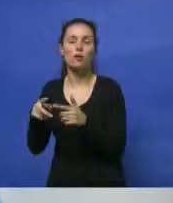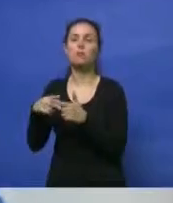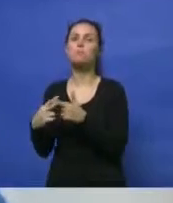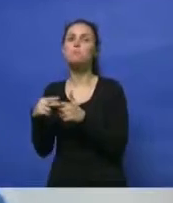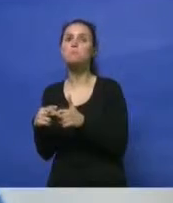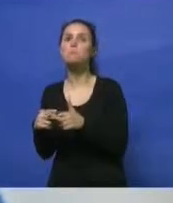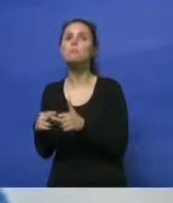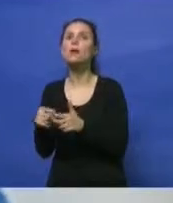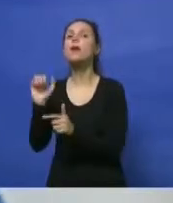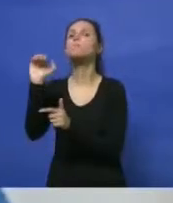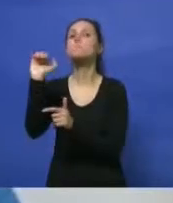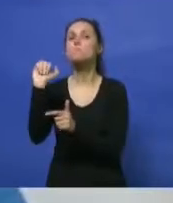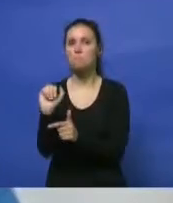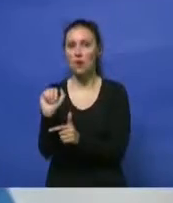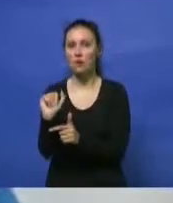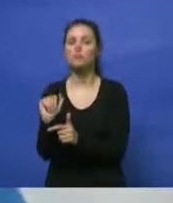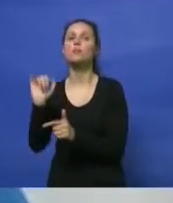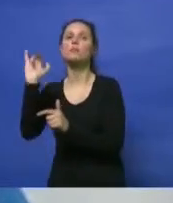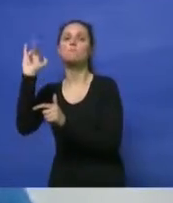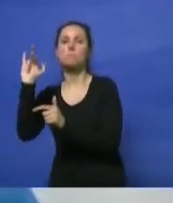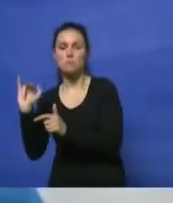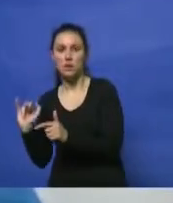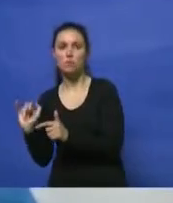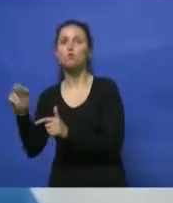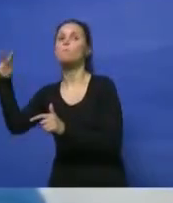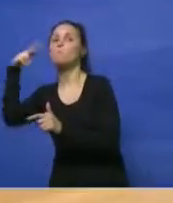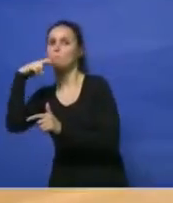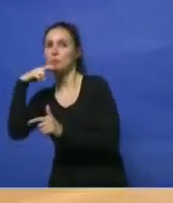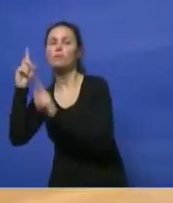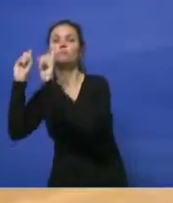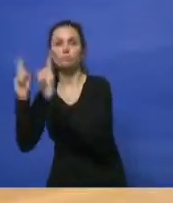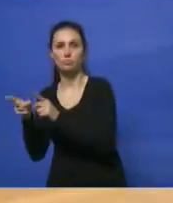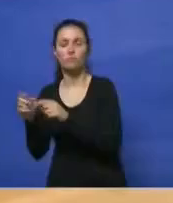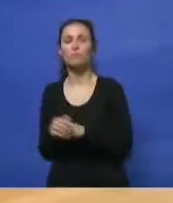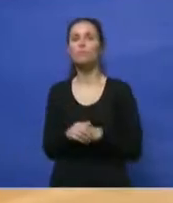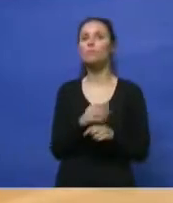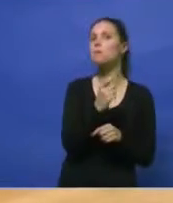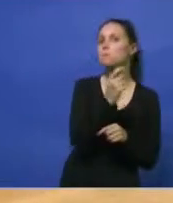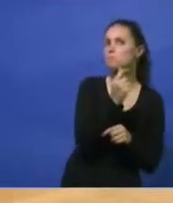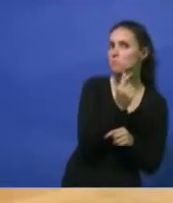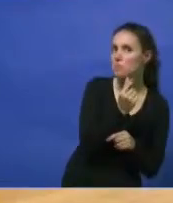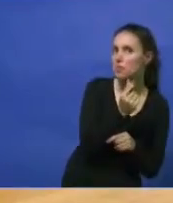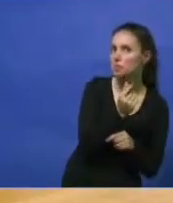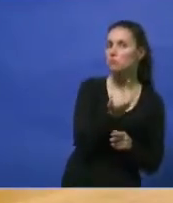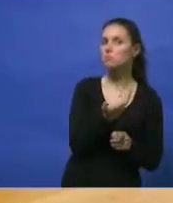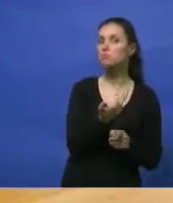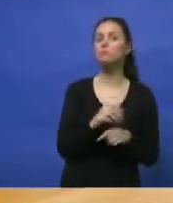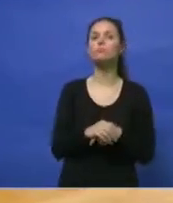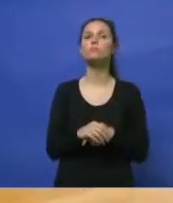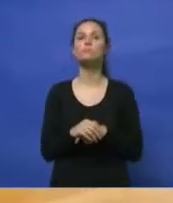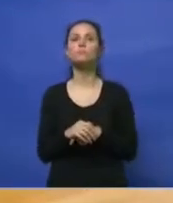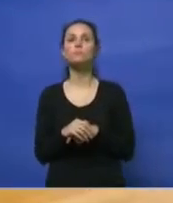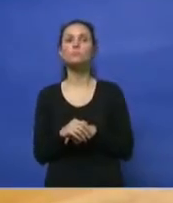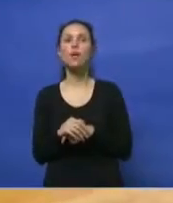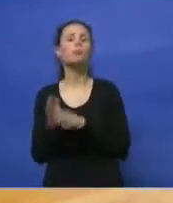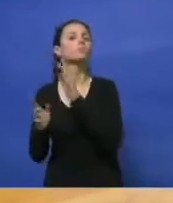el día martes, durante el día miércoles y el viernes. ¿Tiene costo las charlas, actividades? Las charlas son